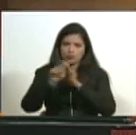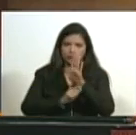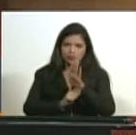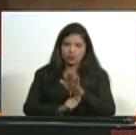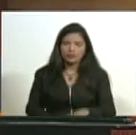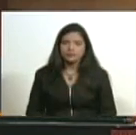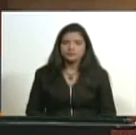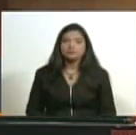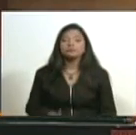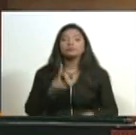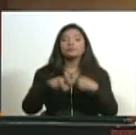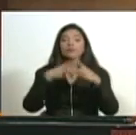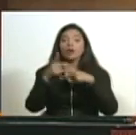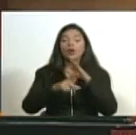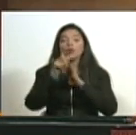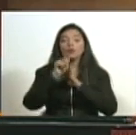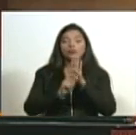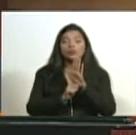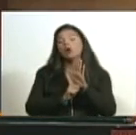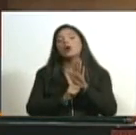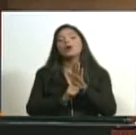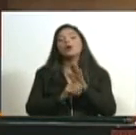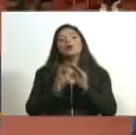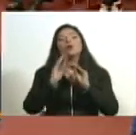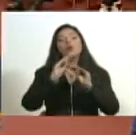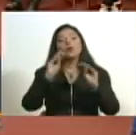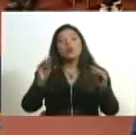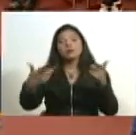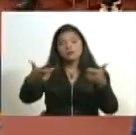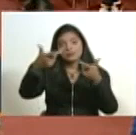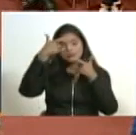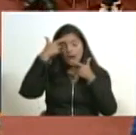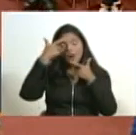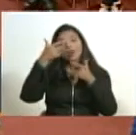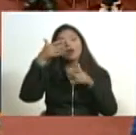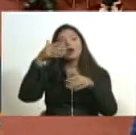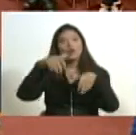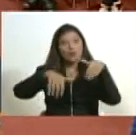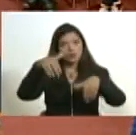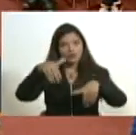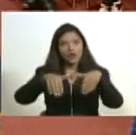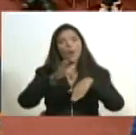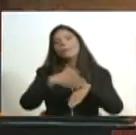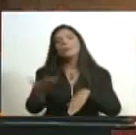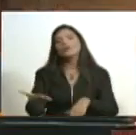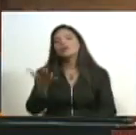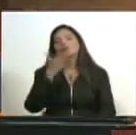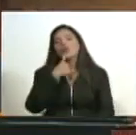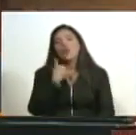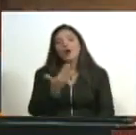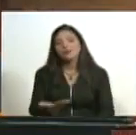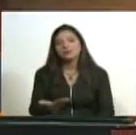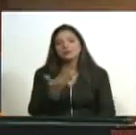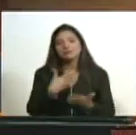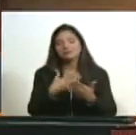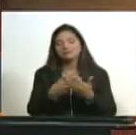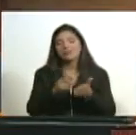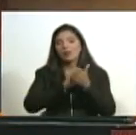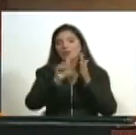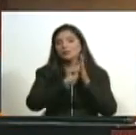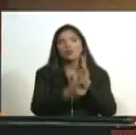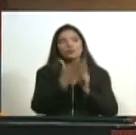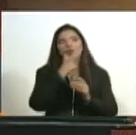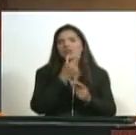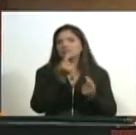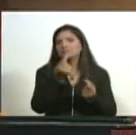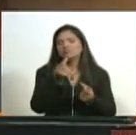El proceso constituyente del 99 lo convocó el comandante Chávez con un referéndum, porque no había establecido en la Constitución ningún